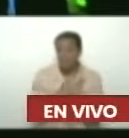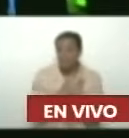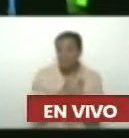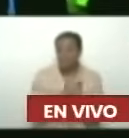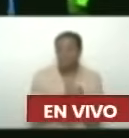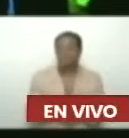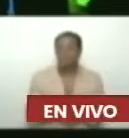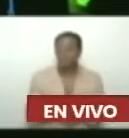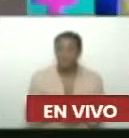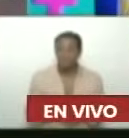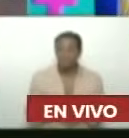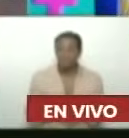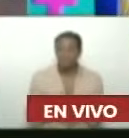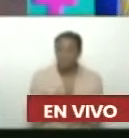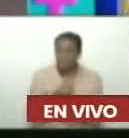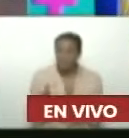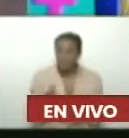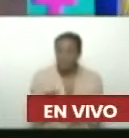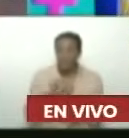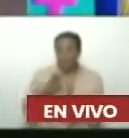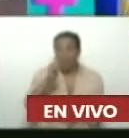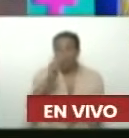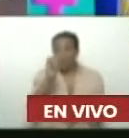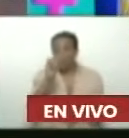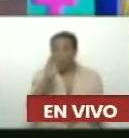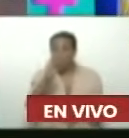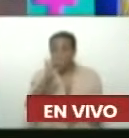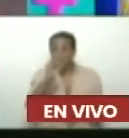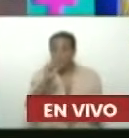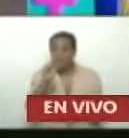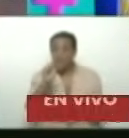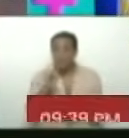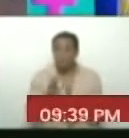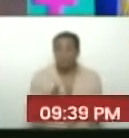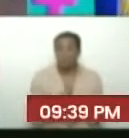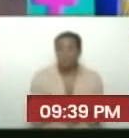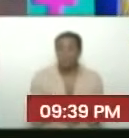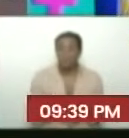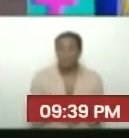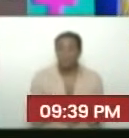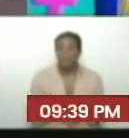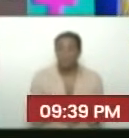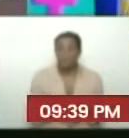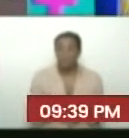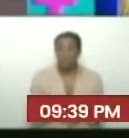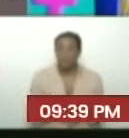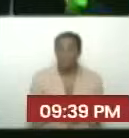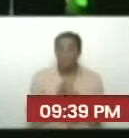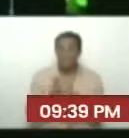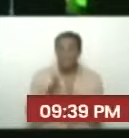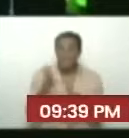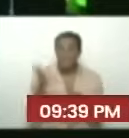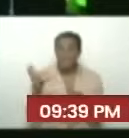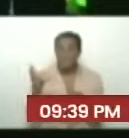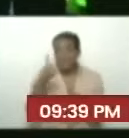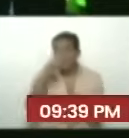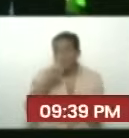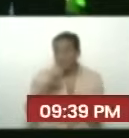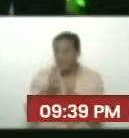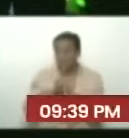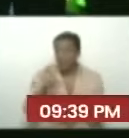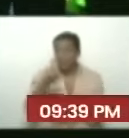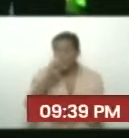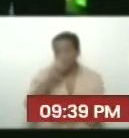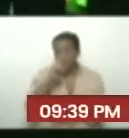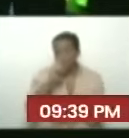Timoteo. Correcto. Y Tobías Fernández Rech, 16 años,